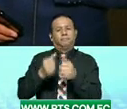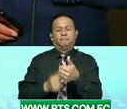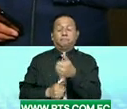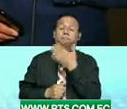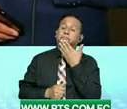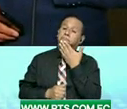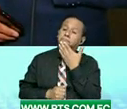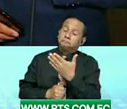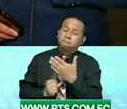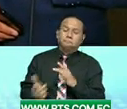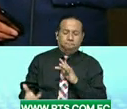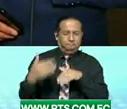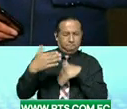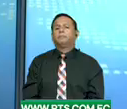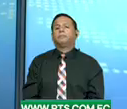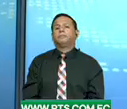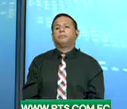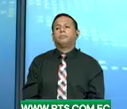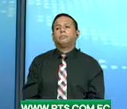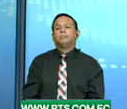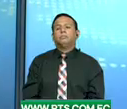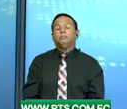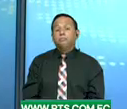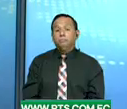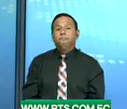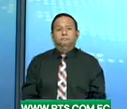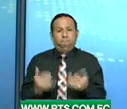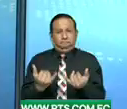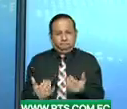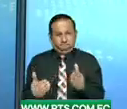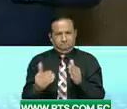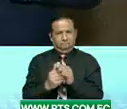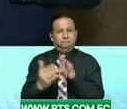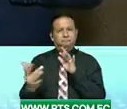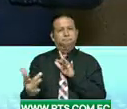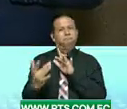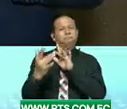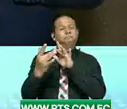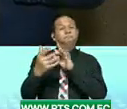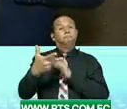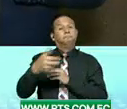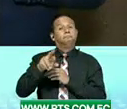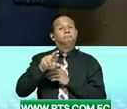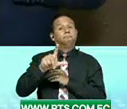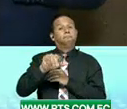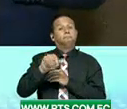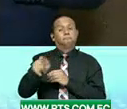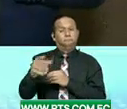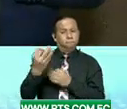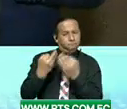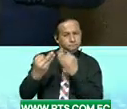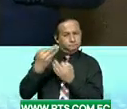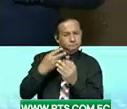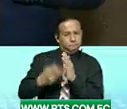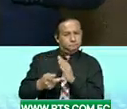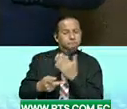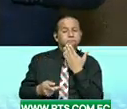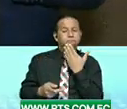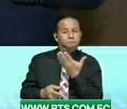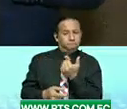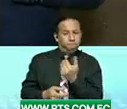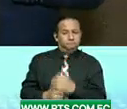adelante estaremos contigo, gracias Charlie. Bien, ahora sí vamos contigo Charlie y el desarrollo de tu informe, adelante, te escuchamos.